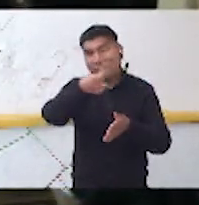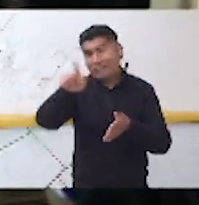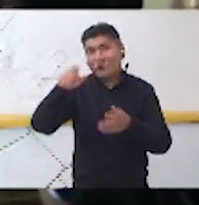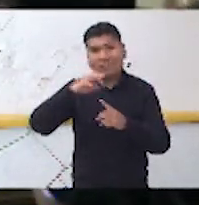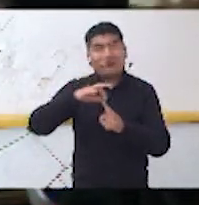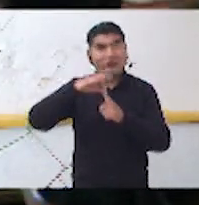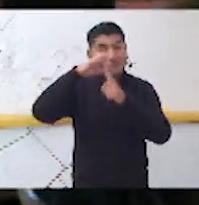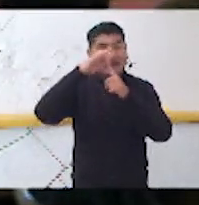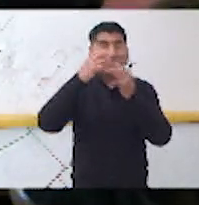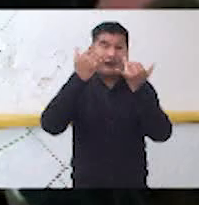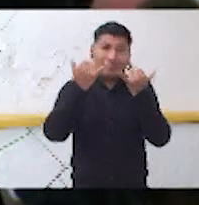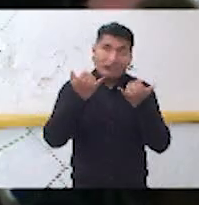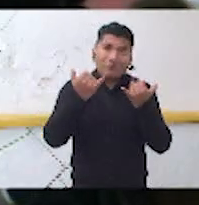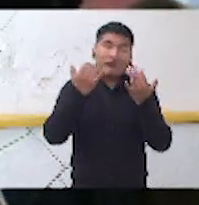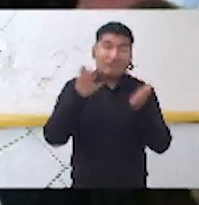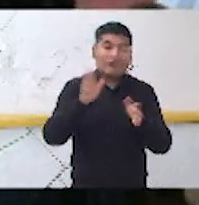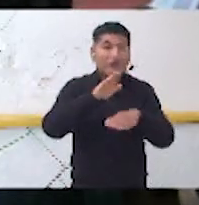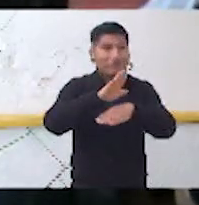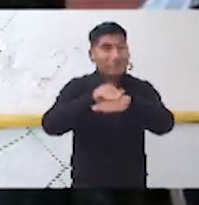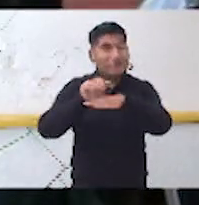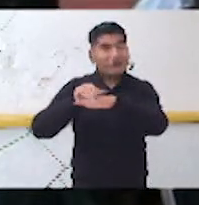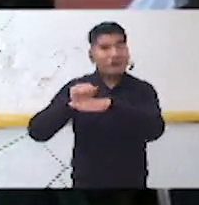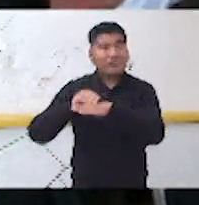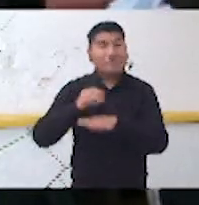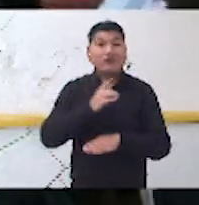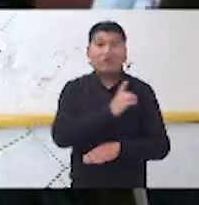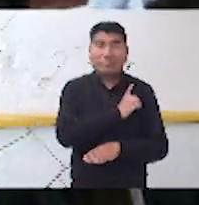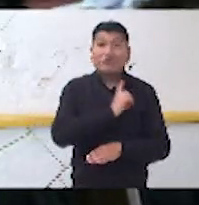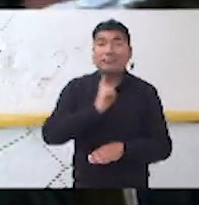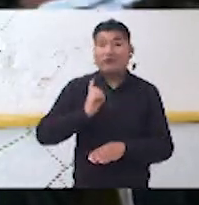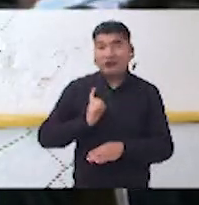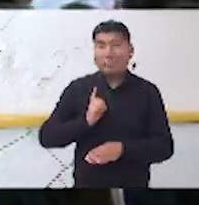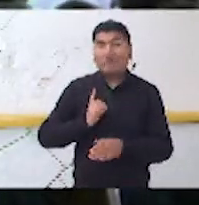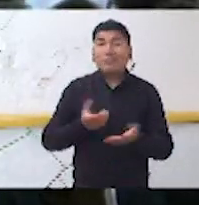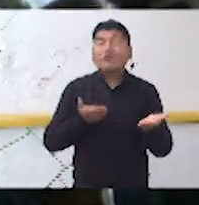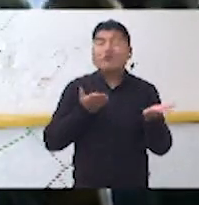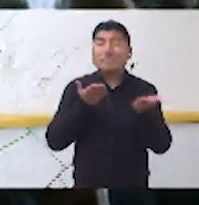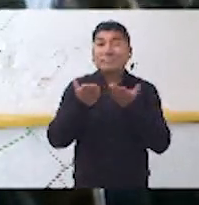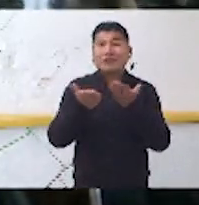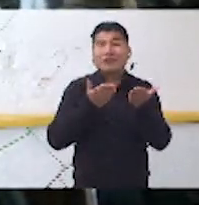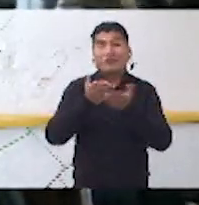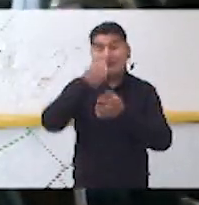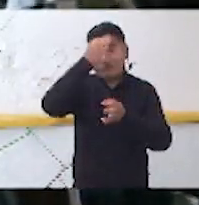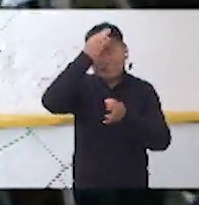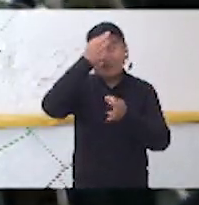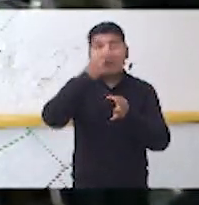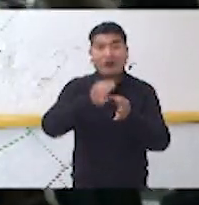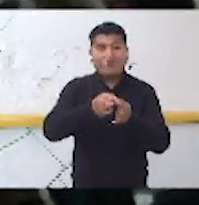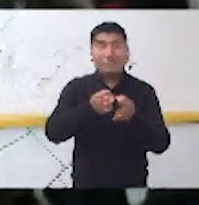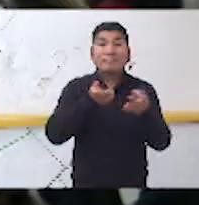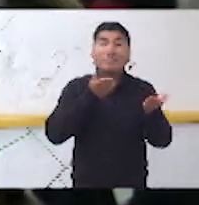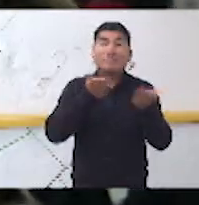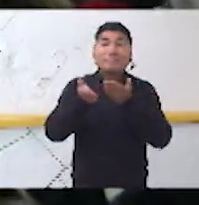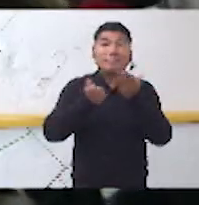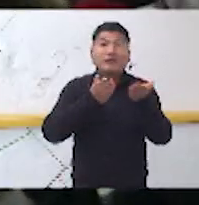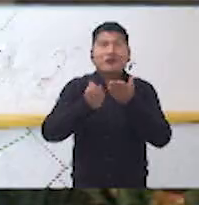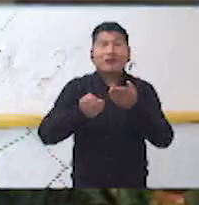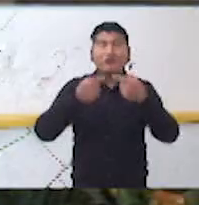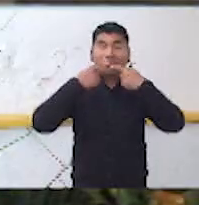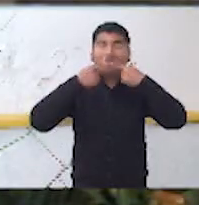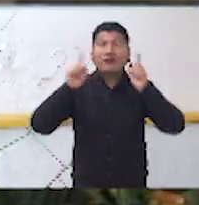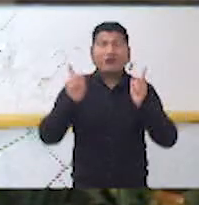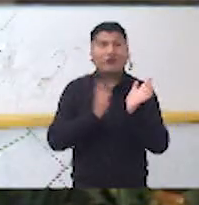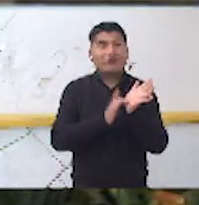ahora. Están llamados a la diaconía, al servicio de la fe, al servicio del